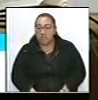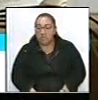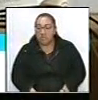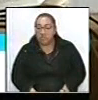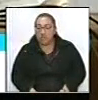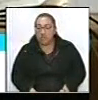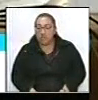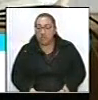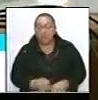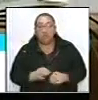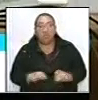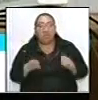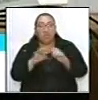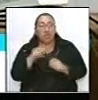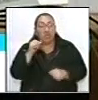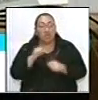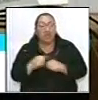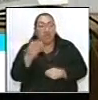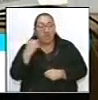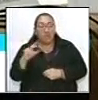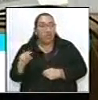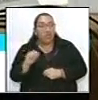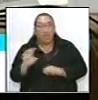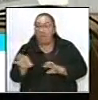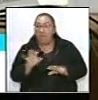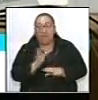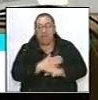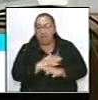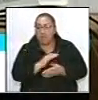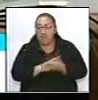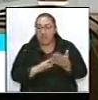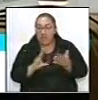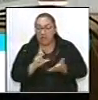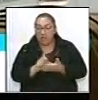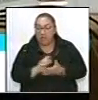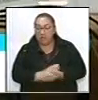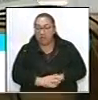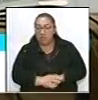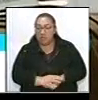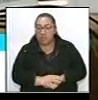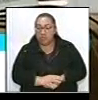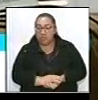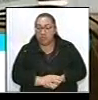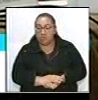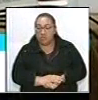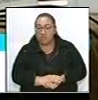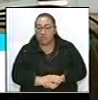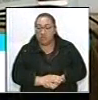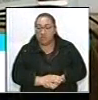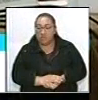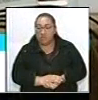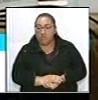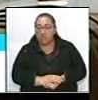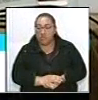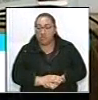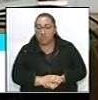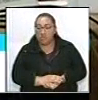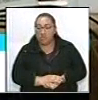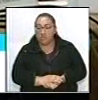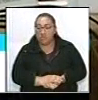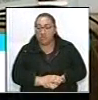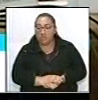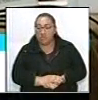que anteriormente no existía funciones metropolitanas en materia de seguridad ciudadana en la Municipalidad de Lima.